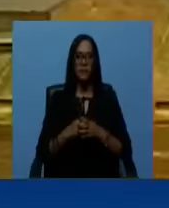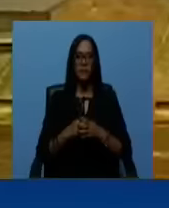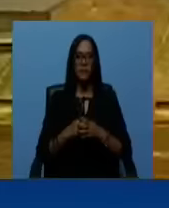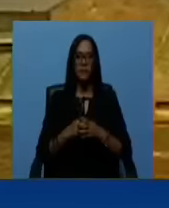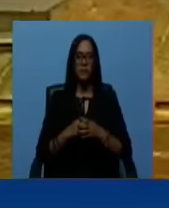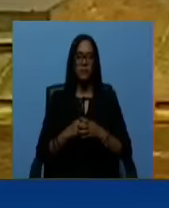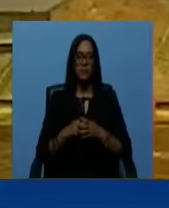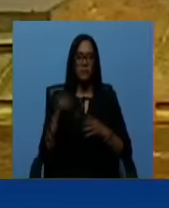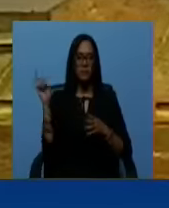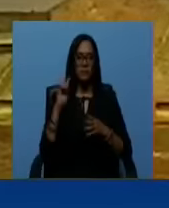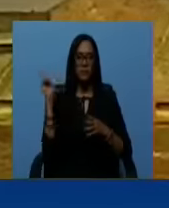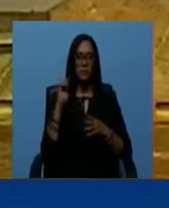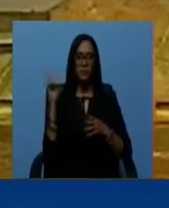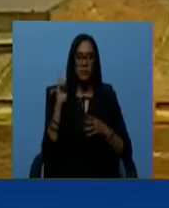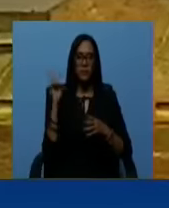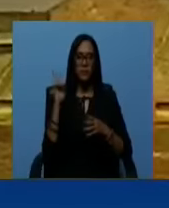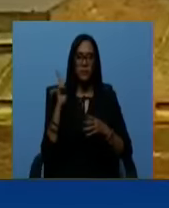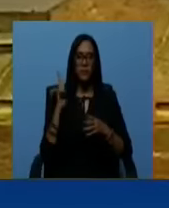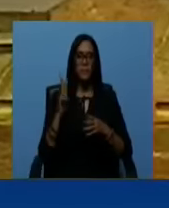Venezuela